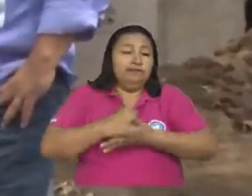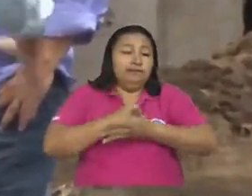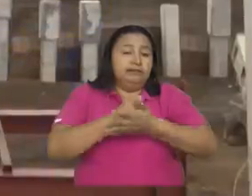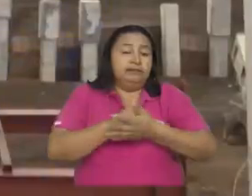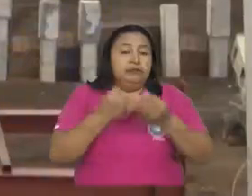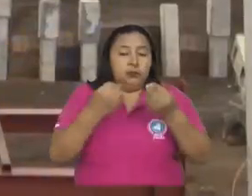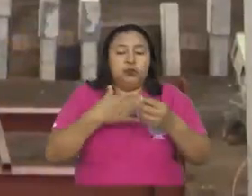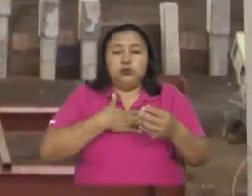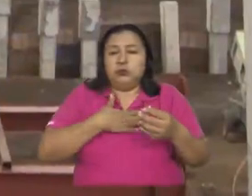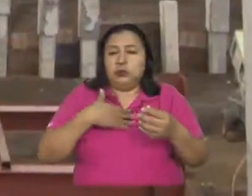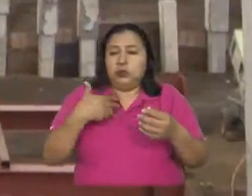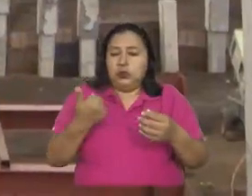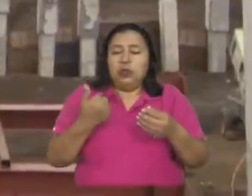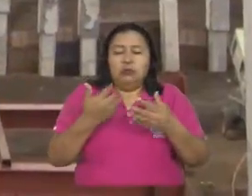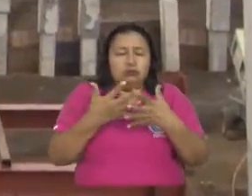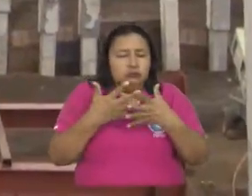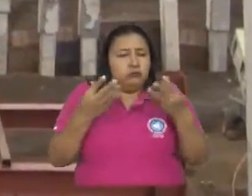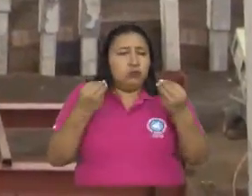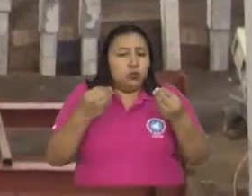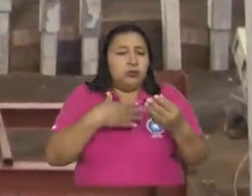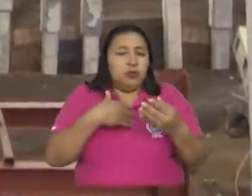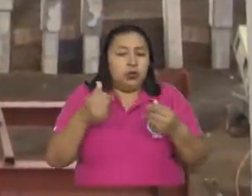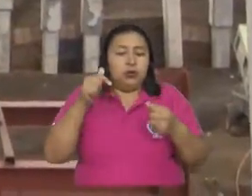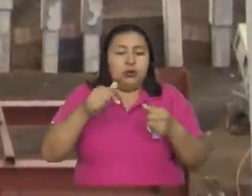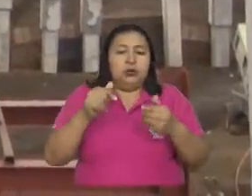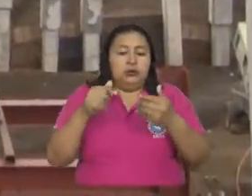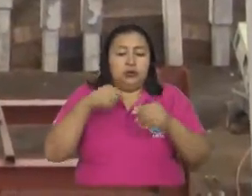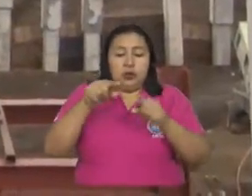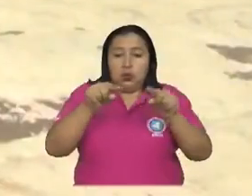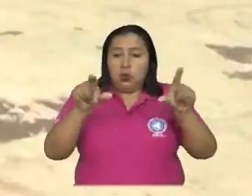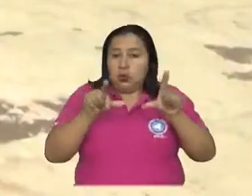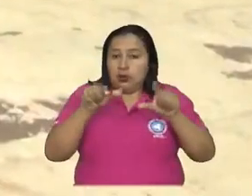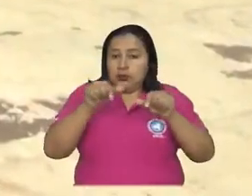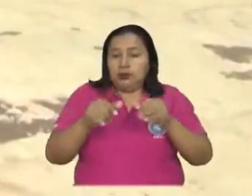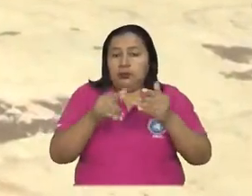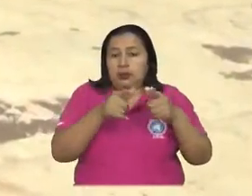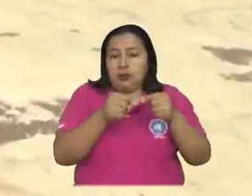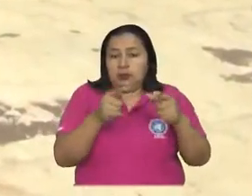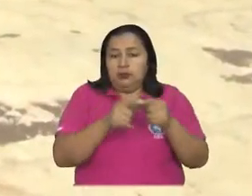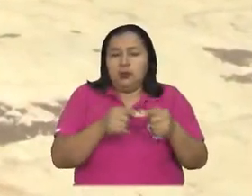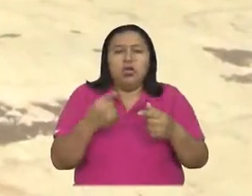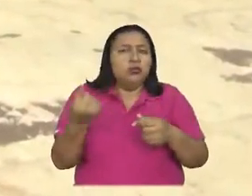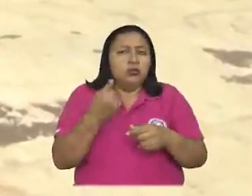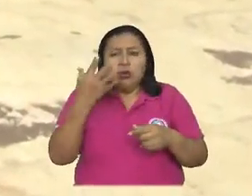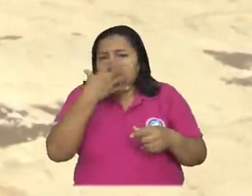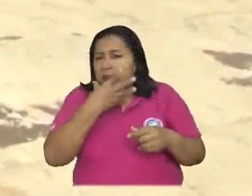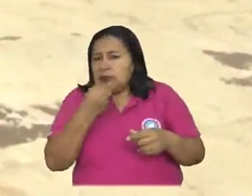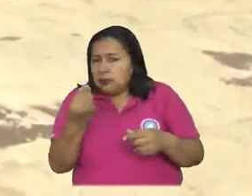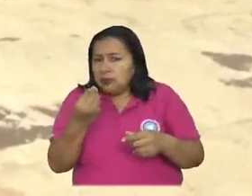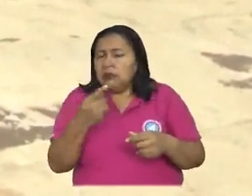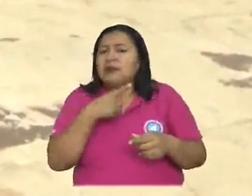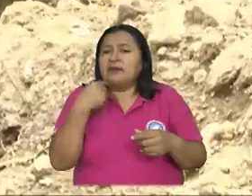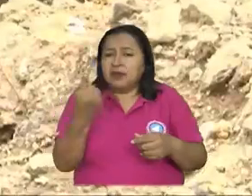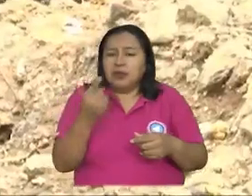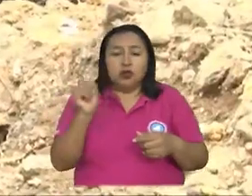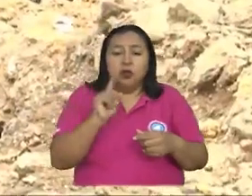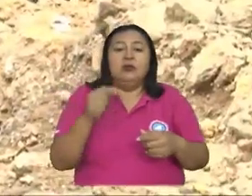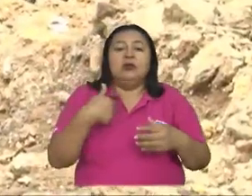a mejorar enormemente esa zona de nuestra ciudad. No solo en embellecimiento realmente, sino